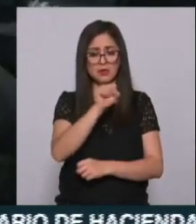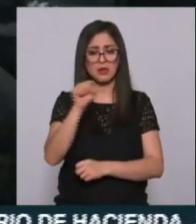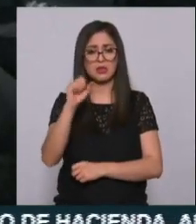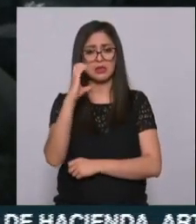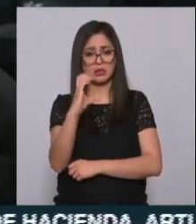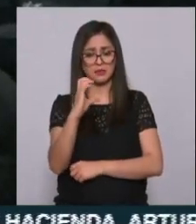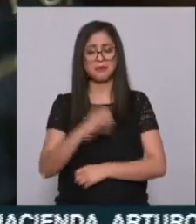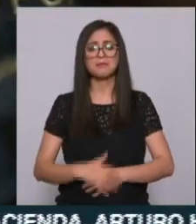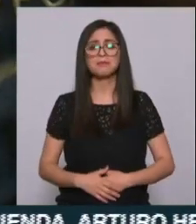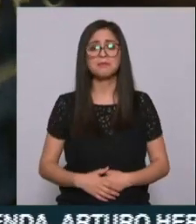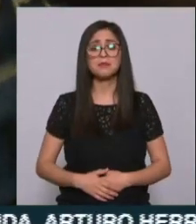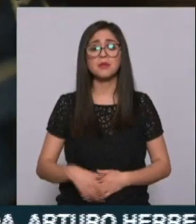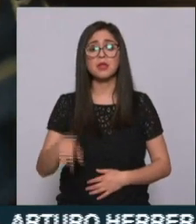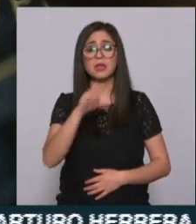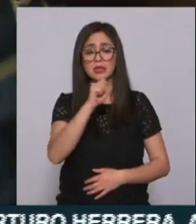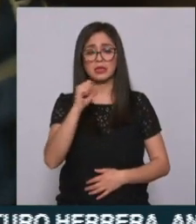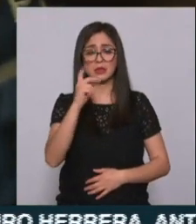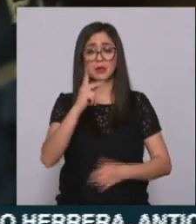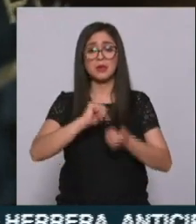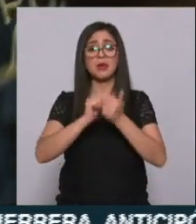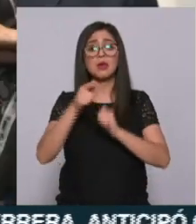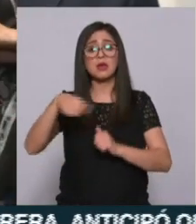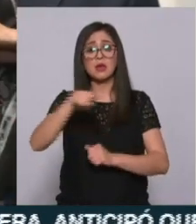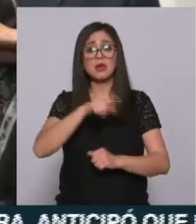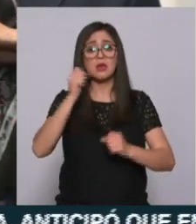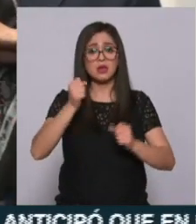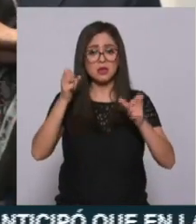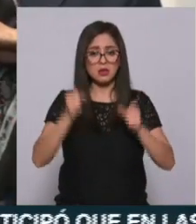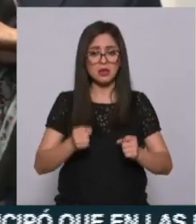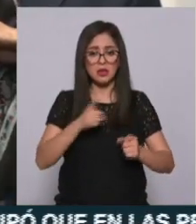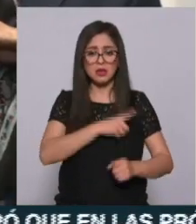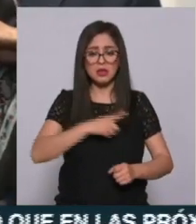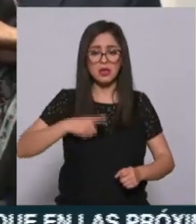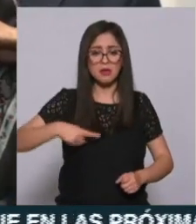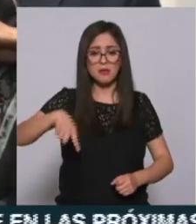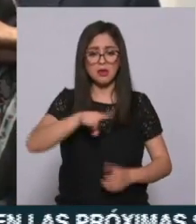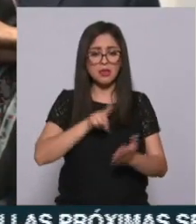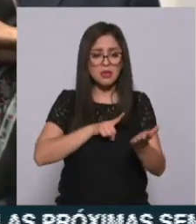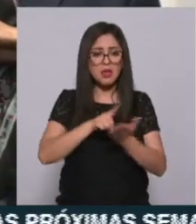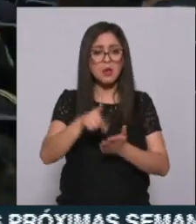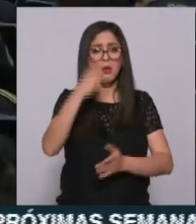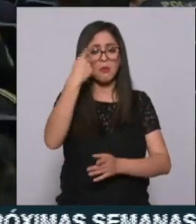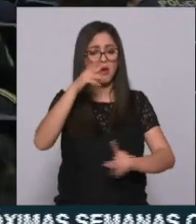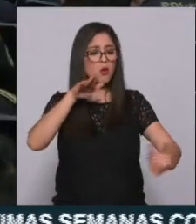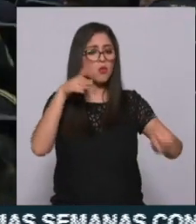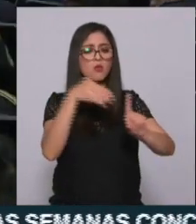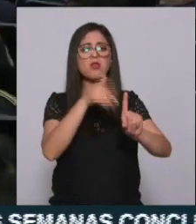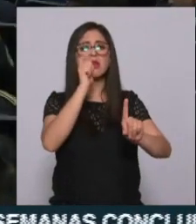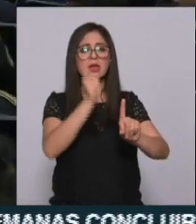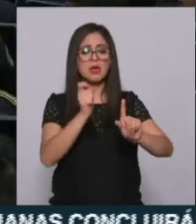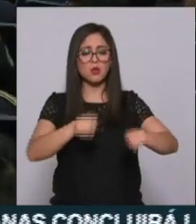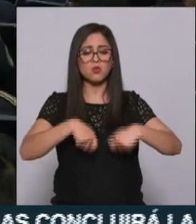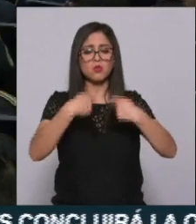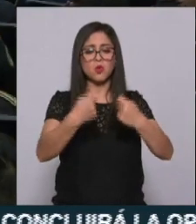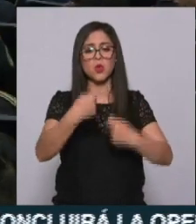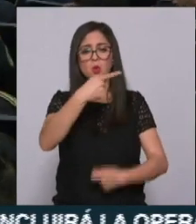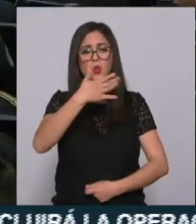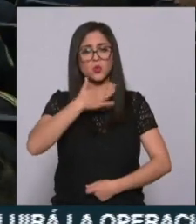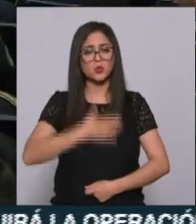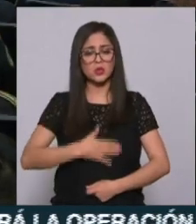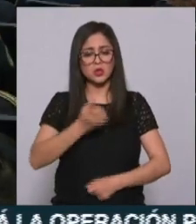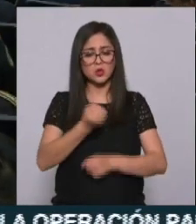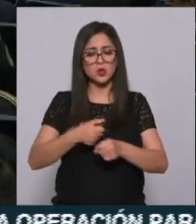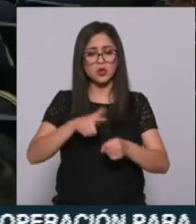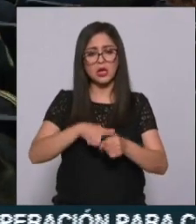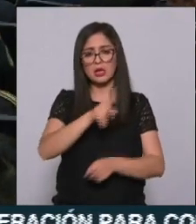la ceremonia resaltó que se trabaja para que la capital sea una ciudad de derechos y uno de ellos es el derecho a la justicia social y en